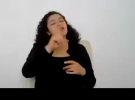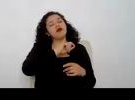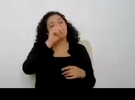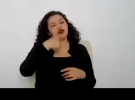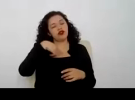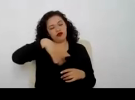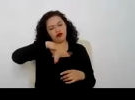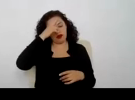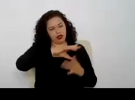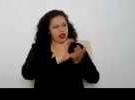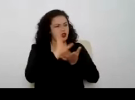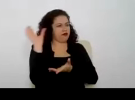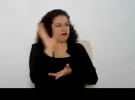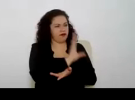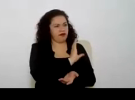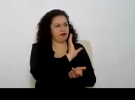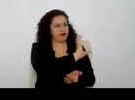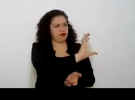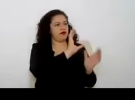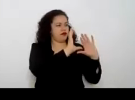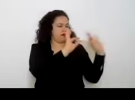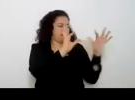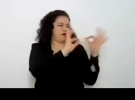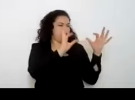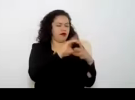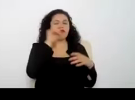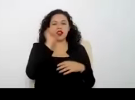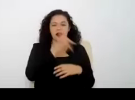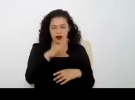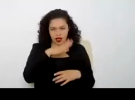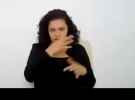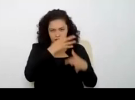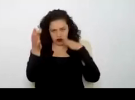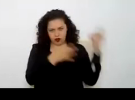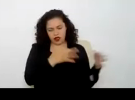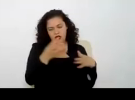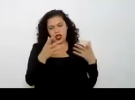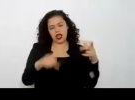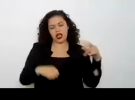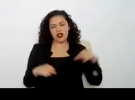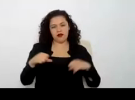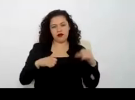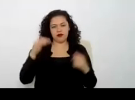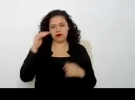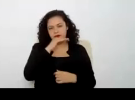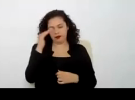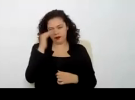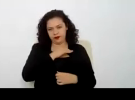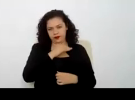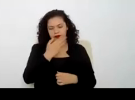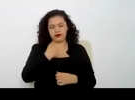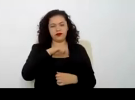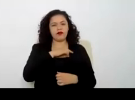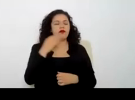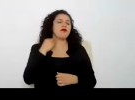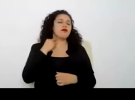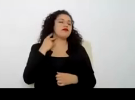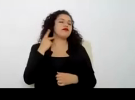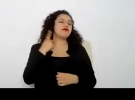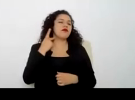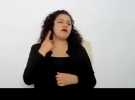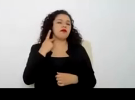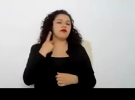capacitación. También difundimos la labor pro bono, hacemos muchísimos manuales, hacemos política. Los invito, de hecho,